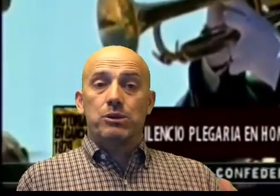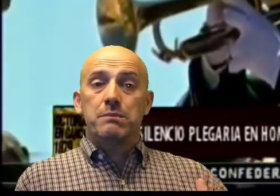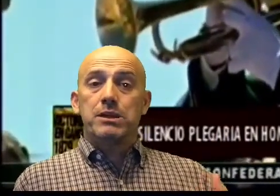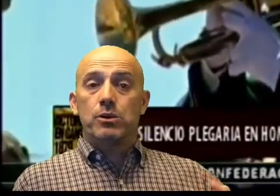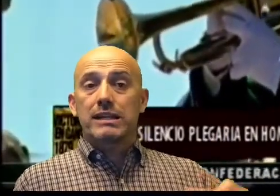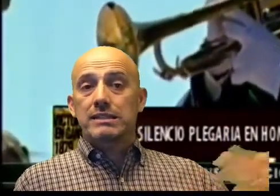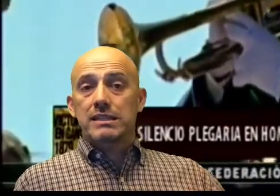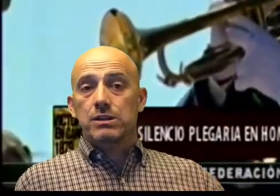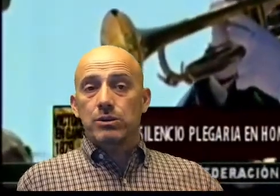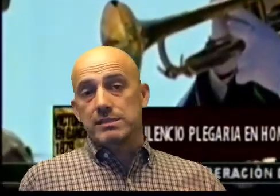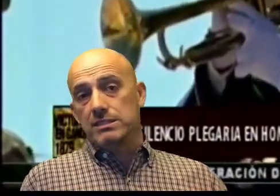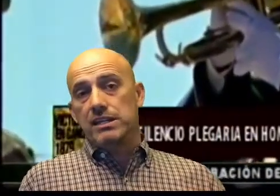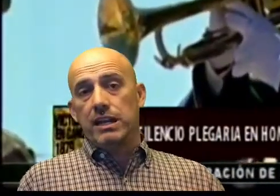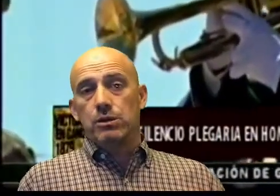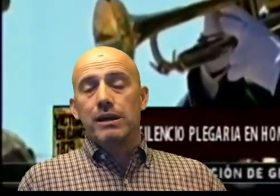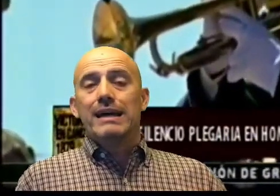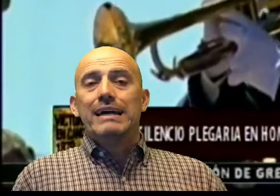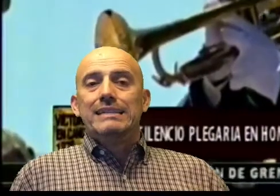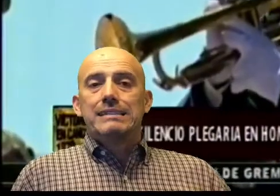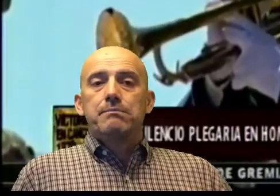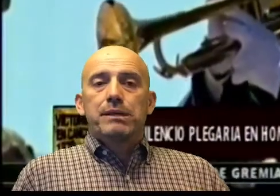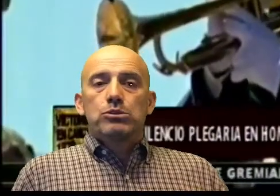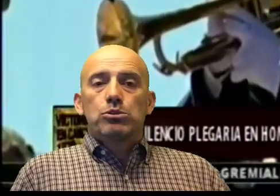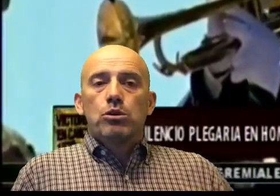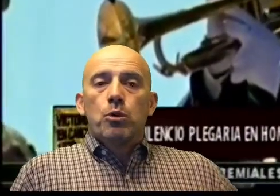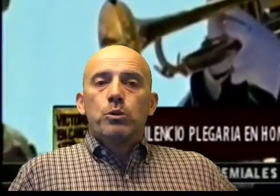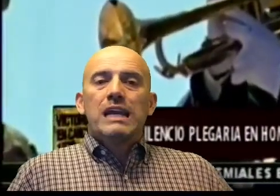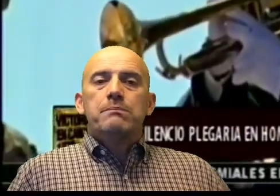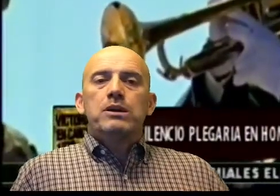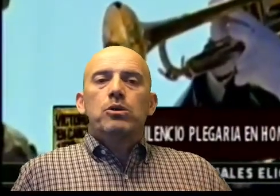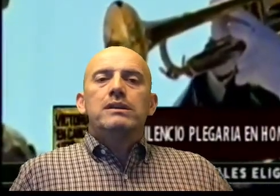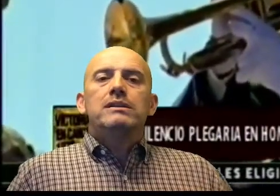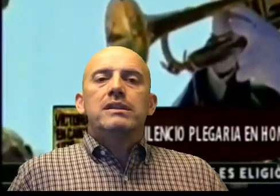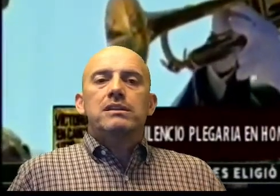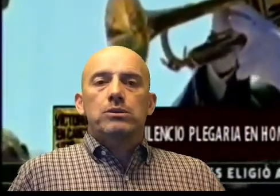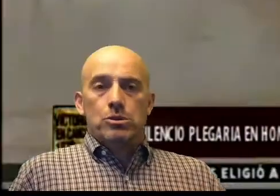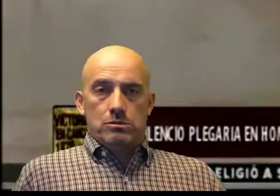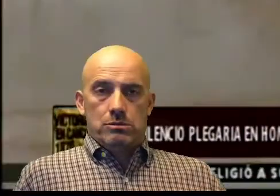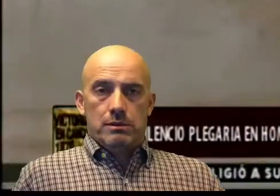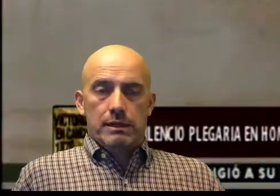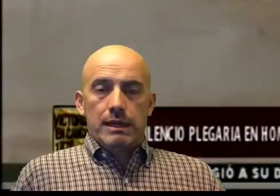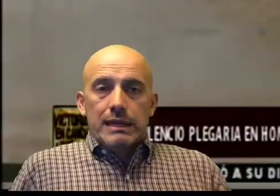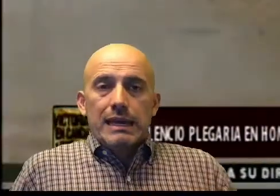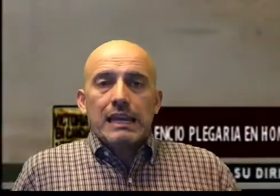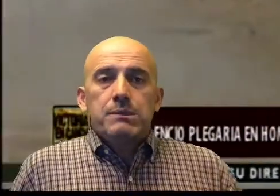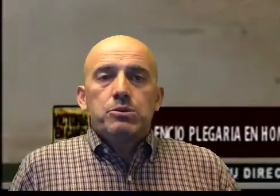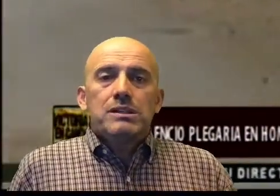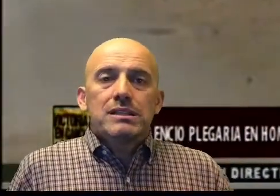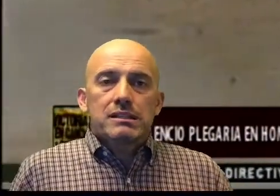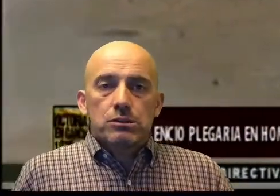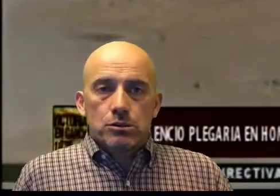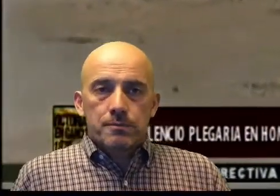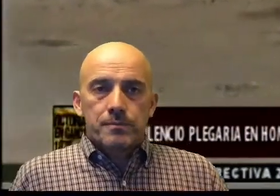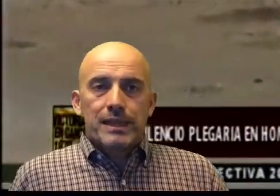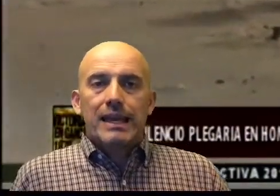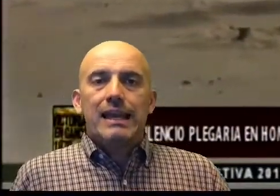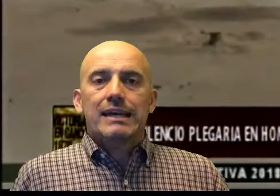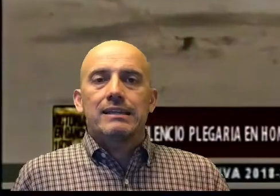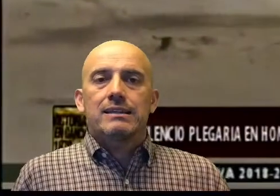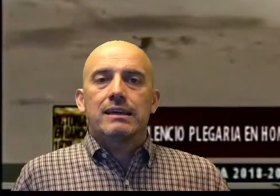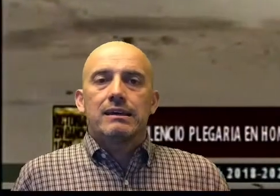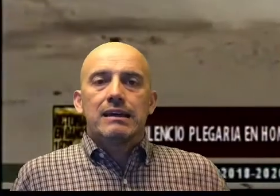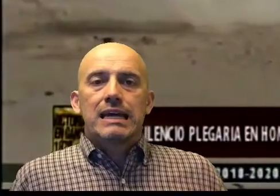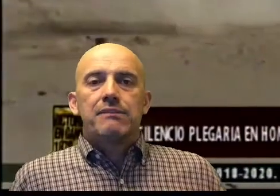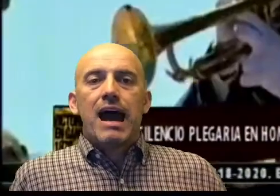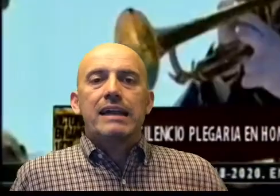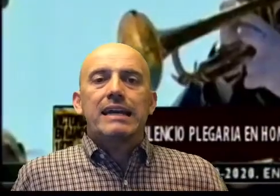como ya tiene enemigo externo que es el chileno se inventó un enemigo interno enemigo interno es